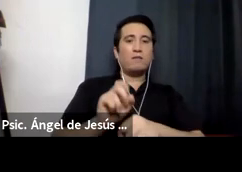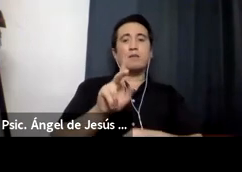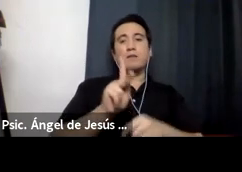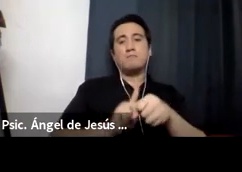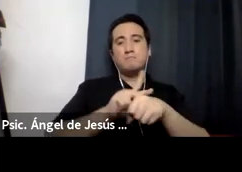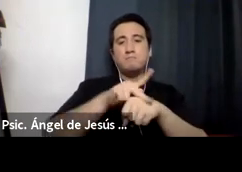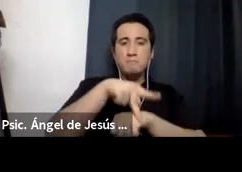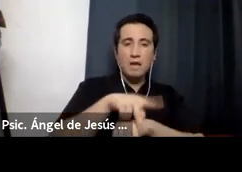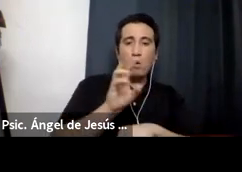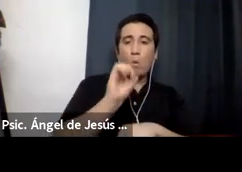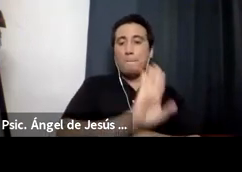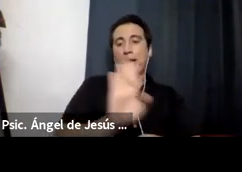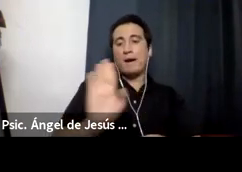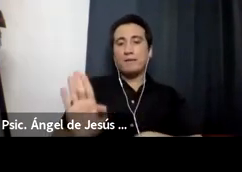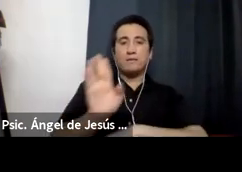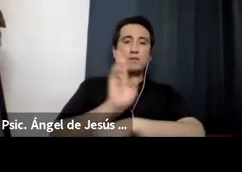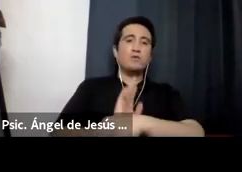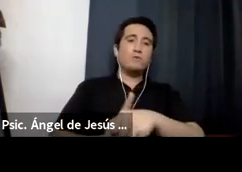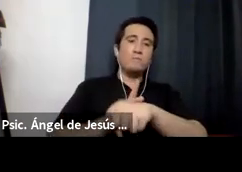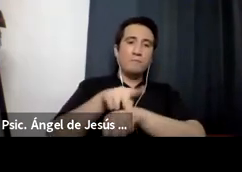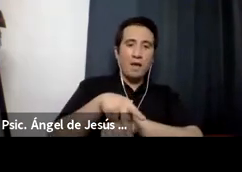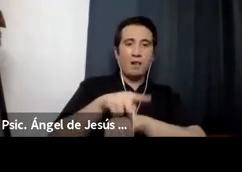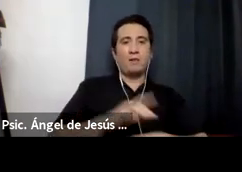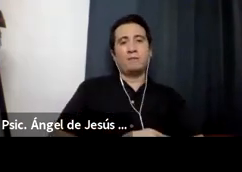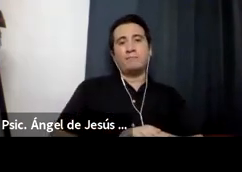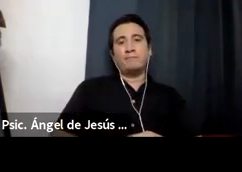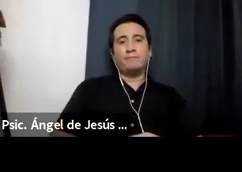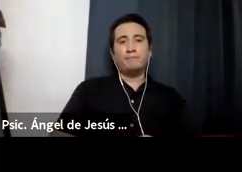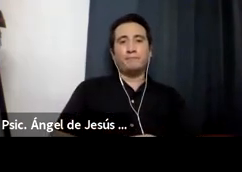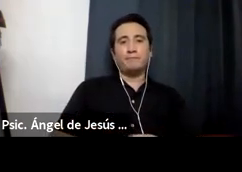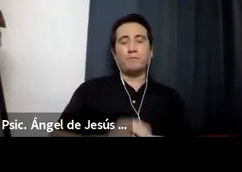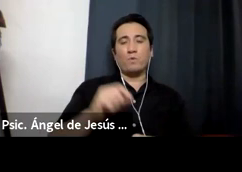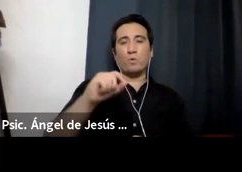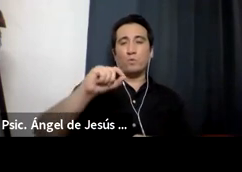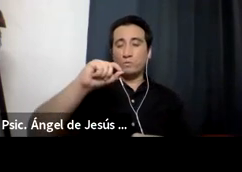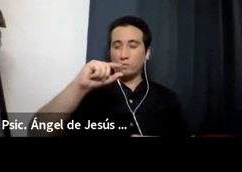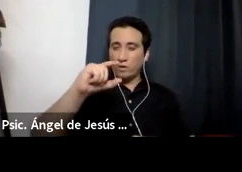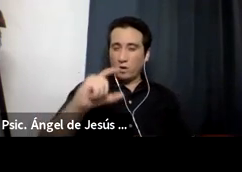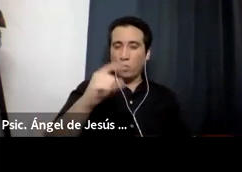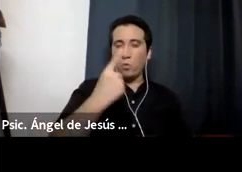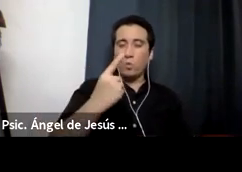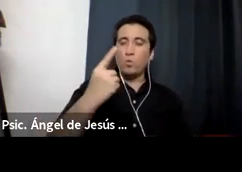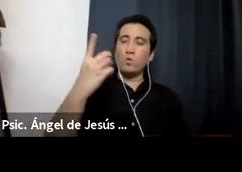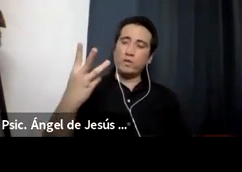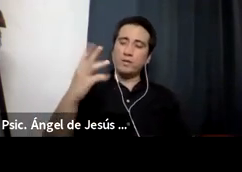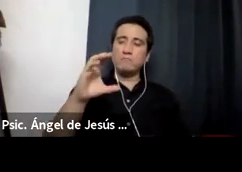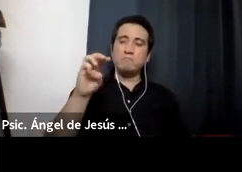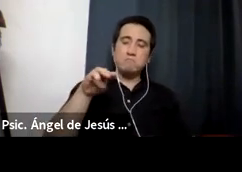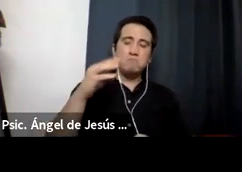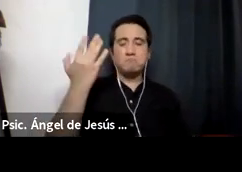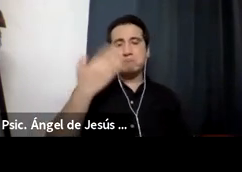similar a la piel, pero que de alguna manera sea un tejido natural. Un tacón entre 1 y 3 centímetros sería lo ideal